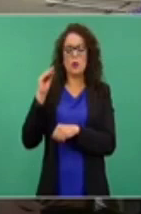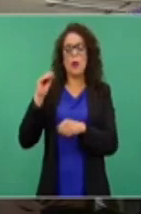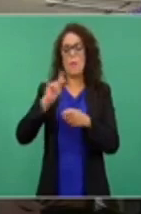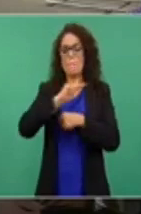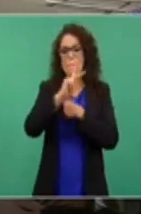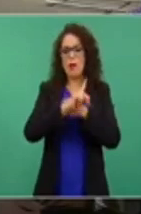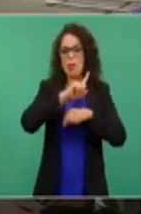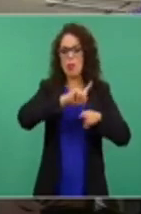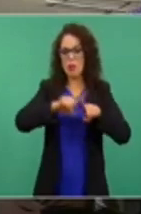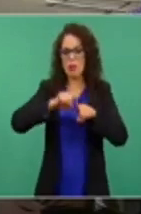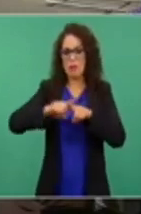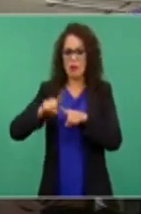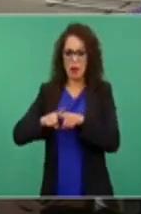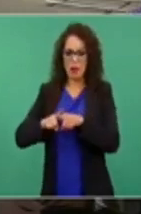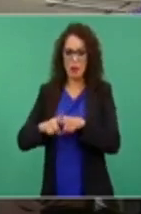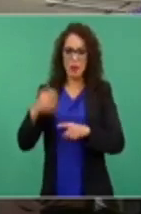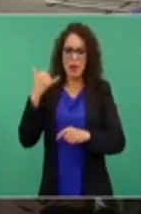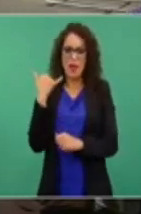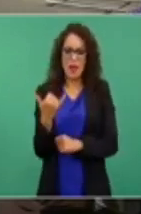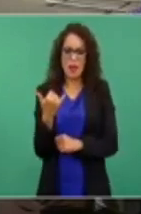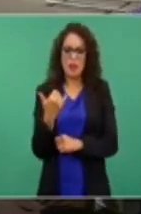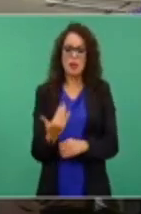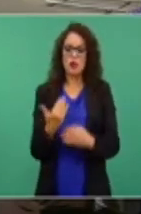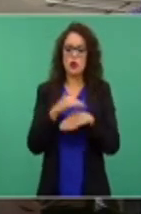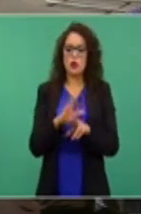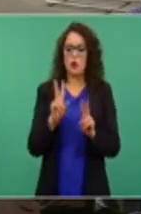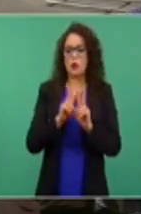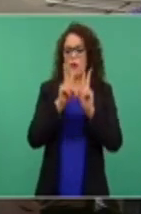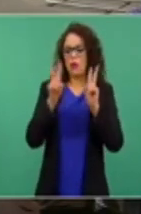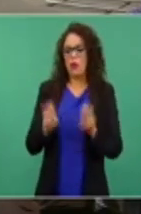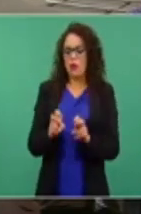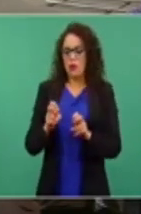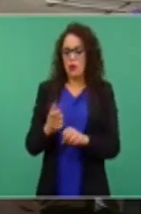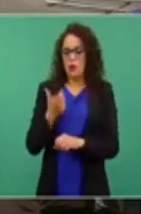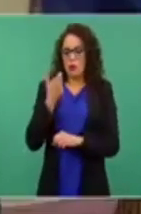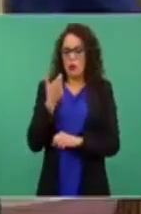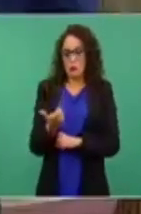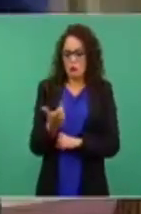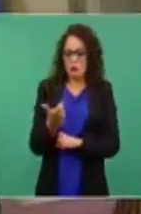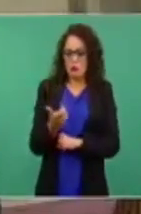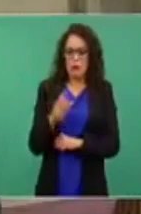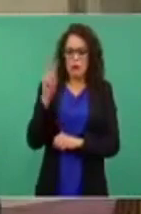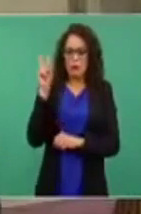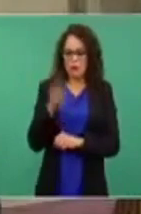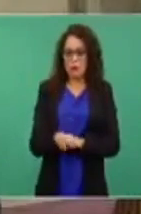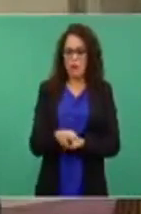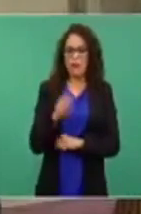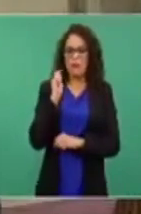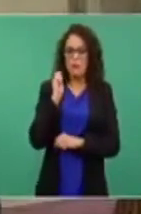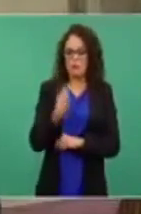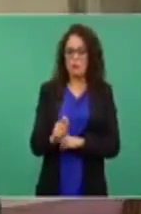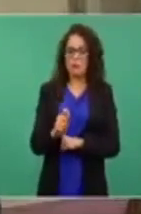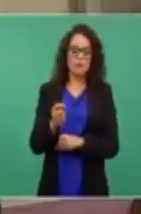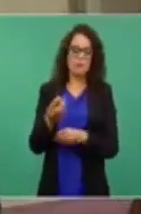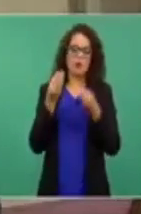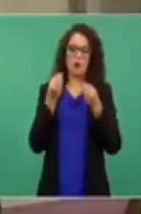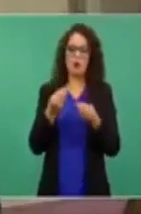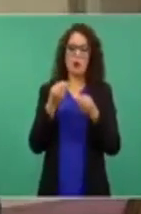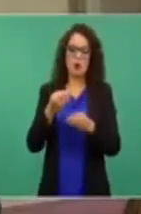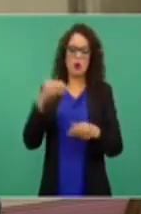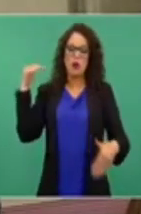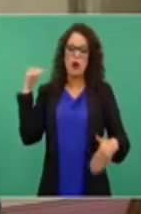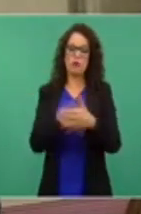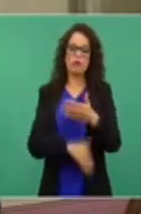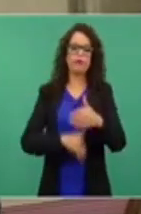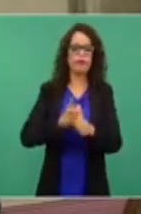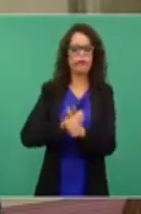sus aplicaciones financieras ha sometido a la pobreza y al atraso a millones de